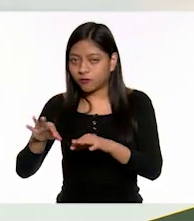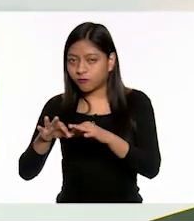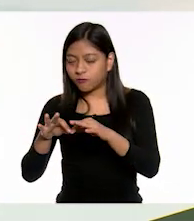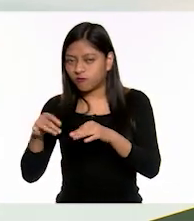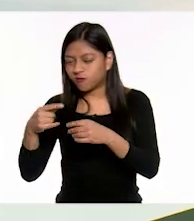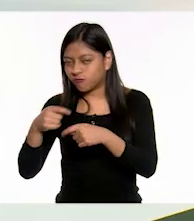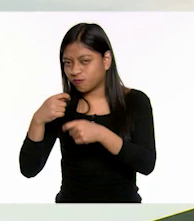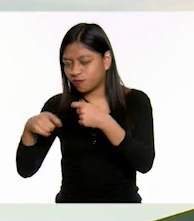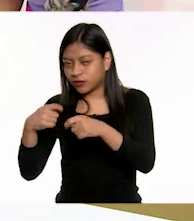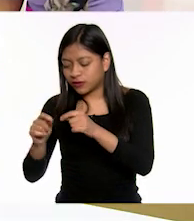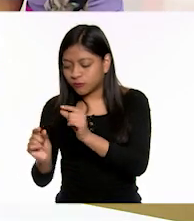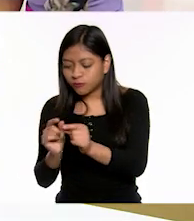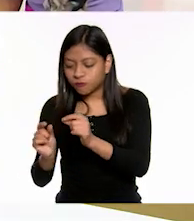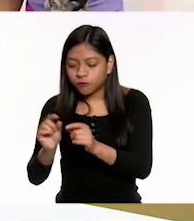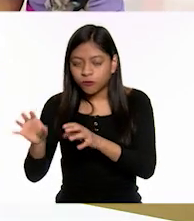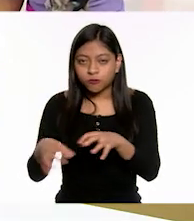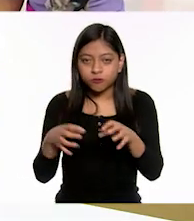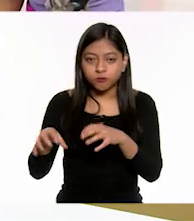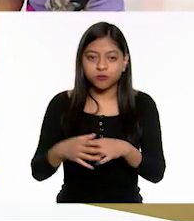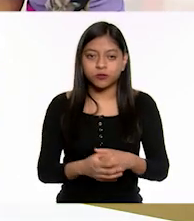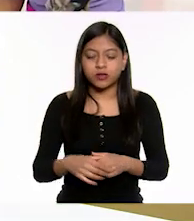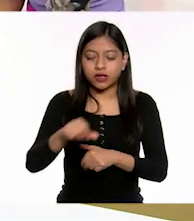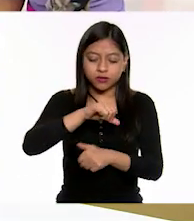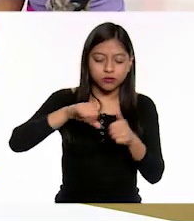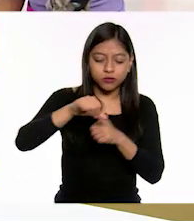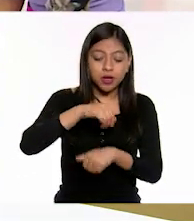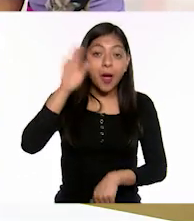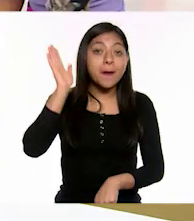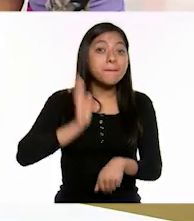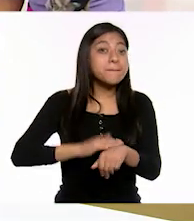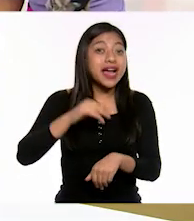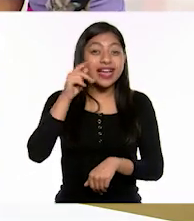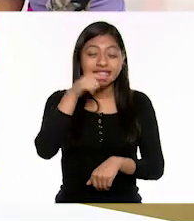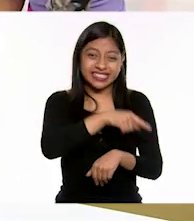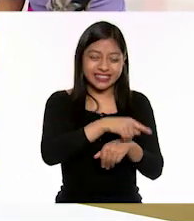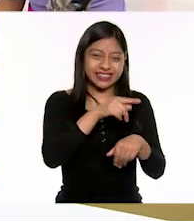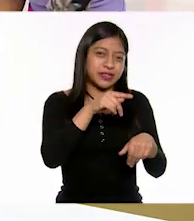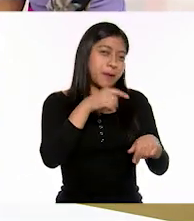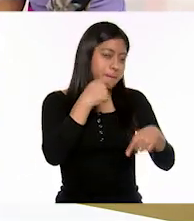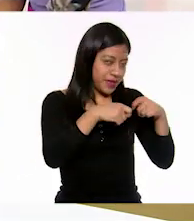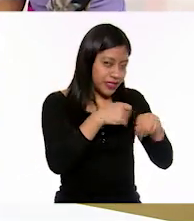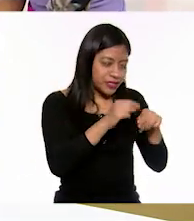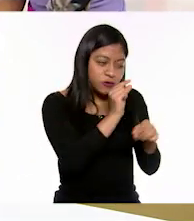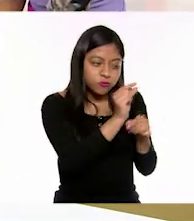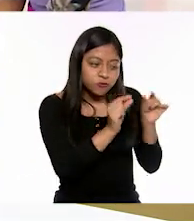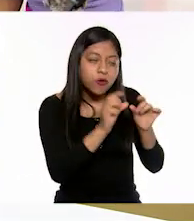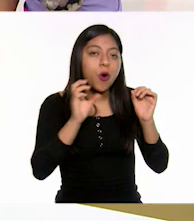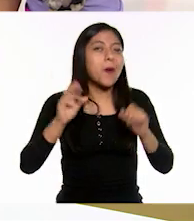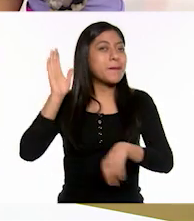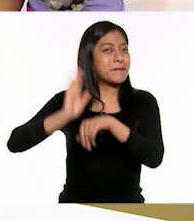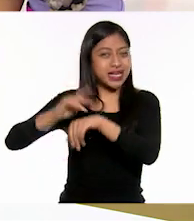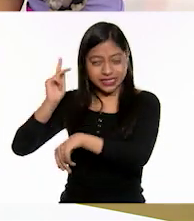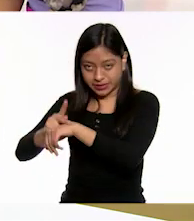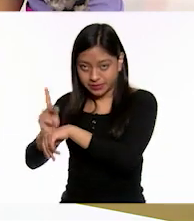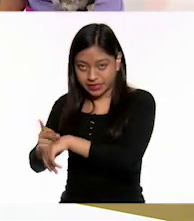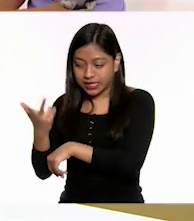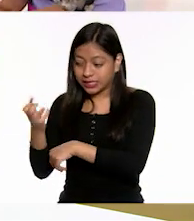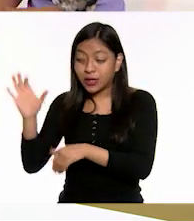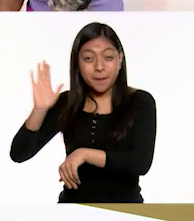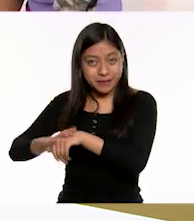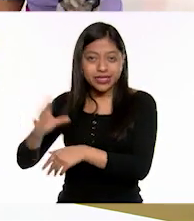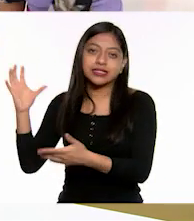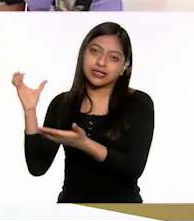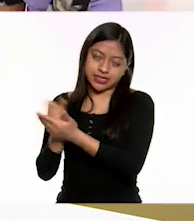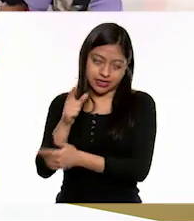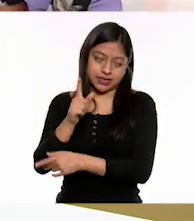turnos aquí y gana gana el que más el que más figuritas esté junto y yo quiero